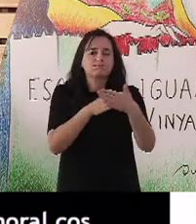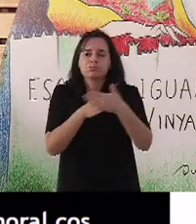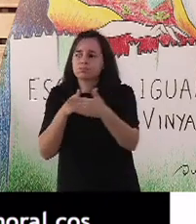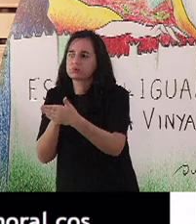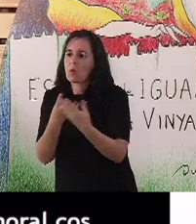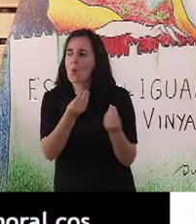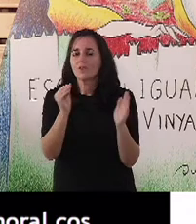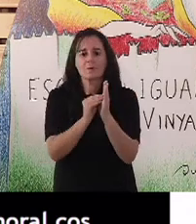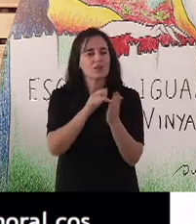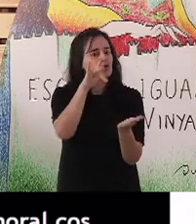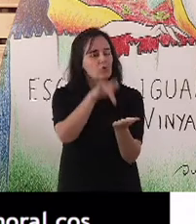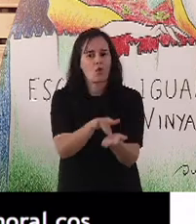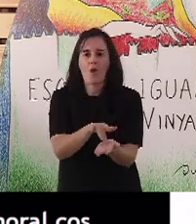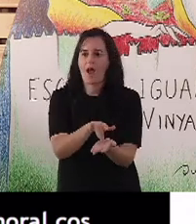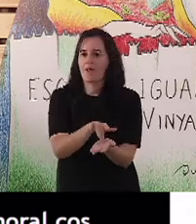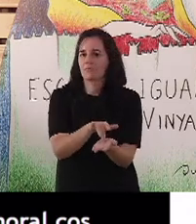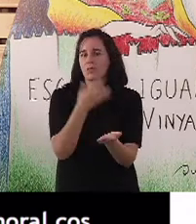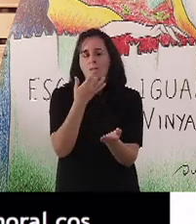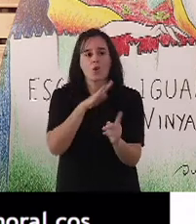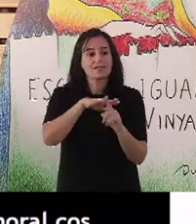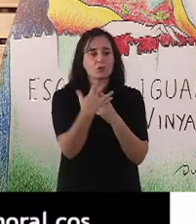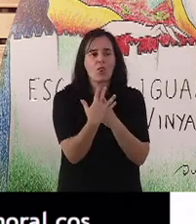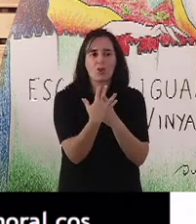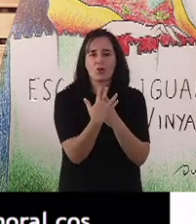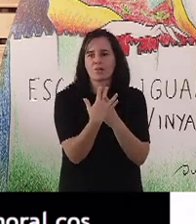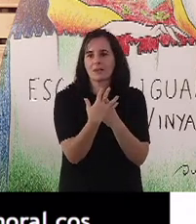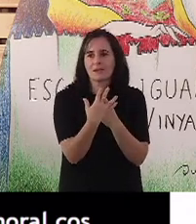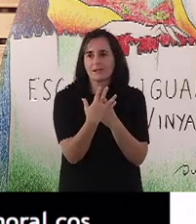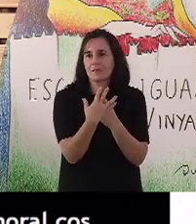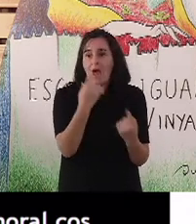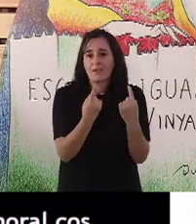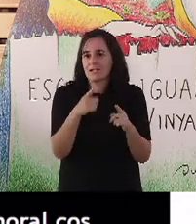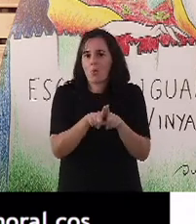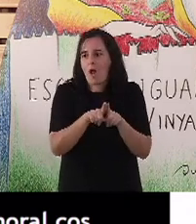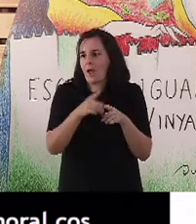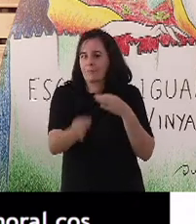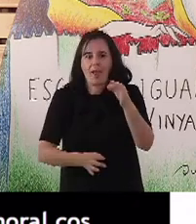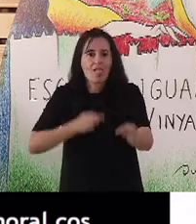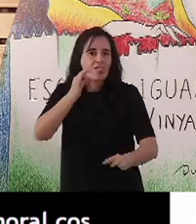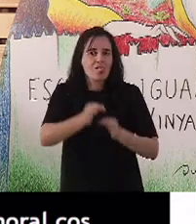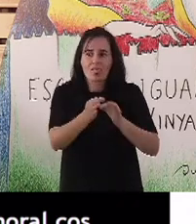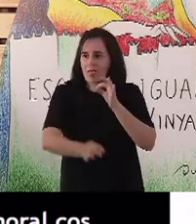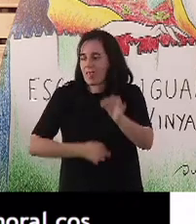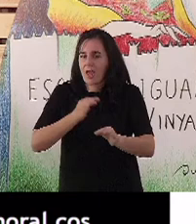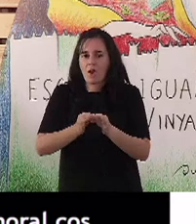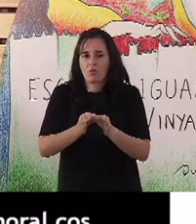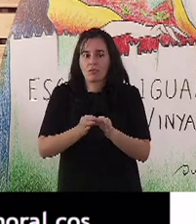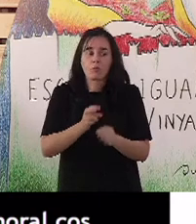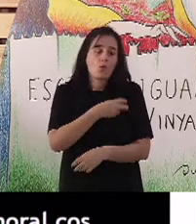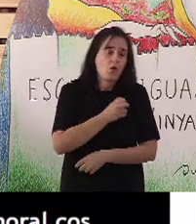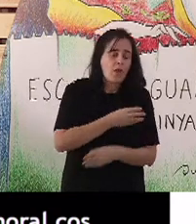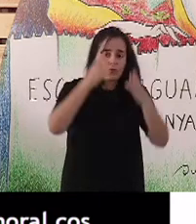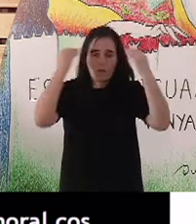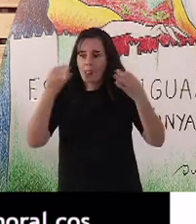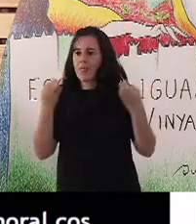moitas ocasións cando se retroalimenta, non? A verdade, as forzas e corpos de seguridade teñen que facer